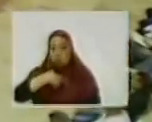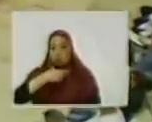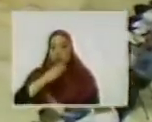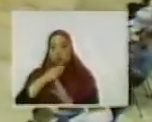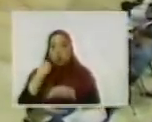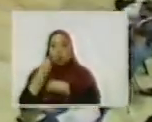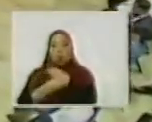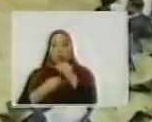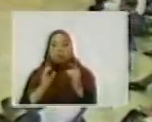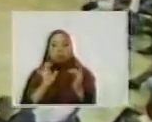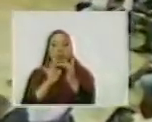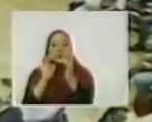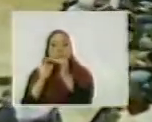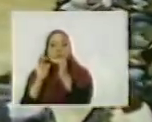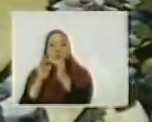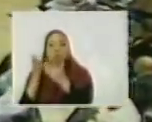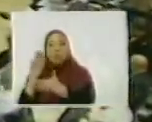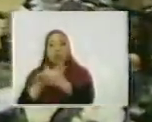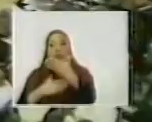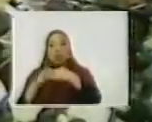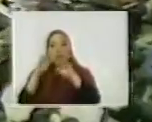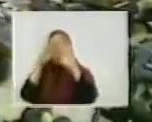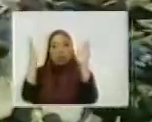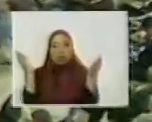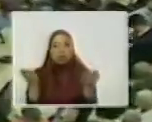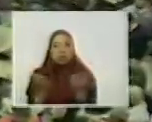y cómo circulan los dineros en el mundo.